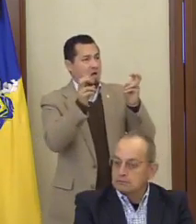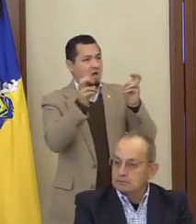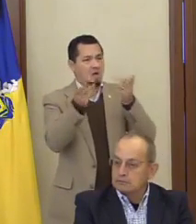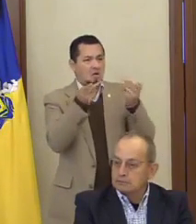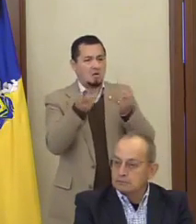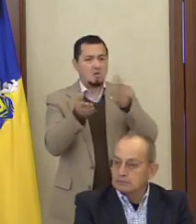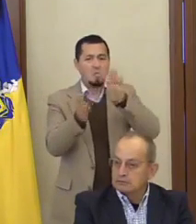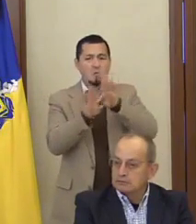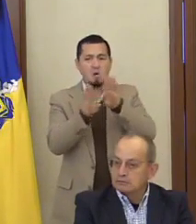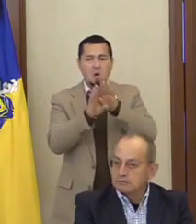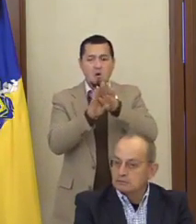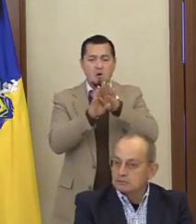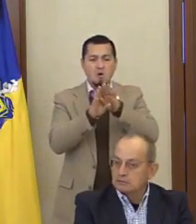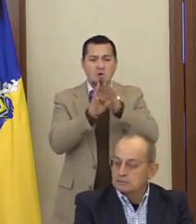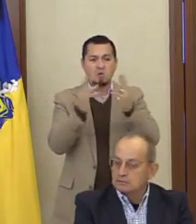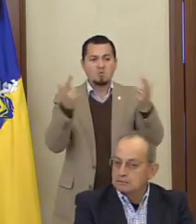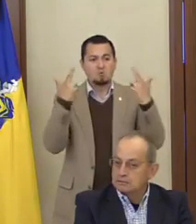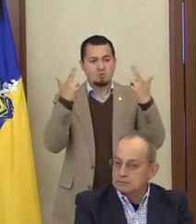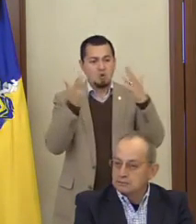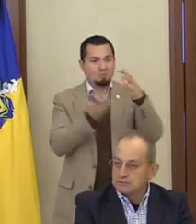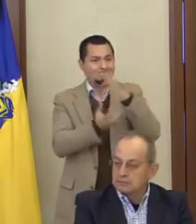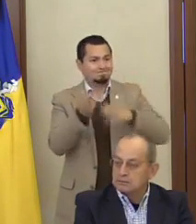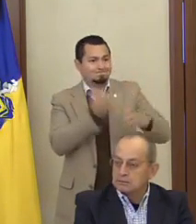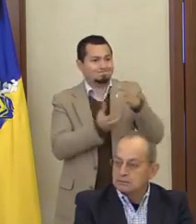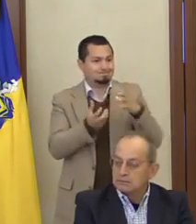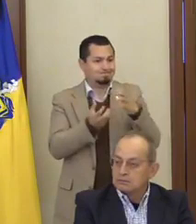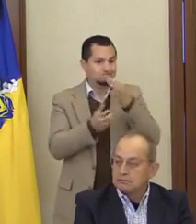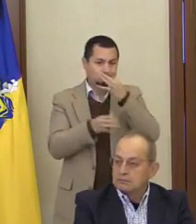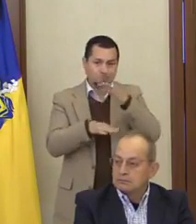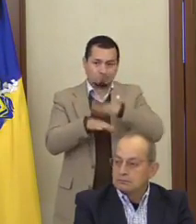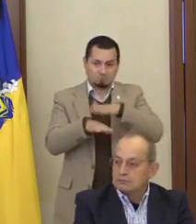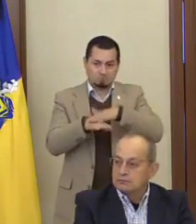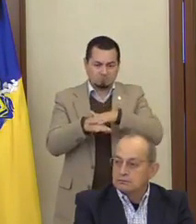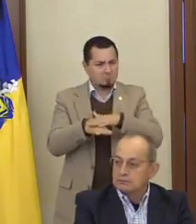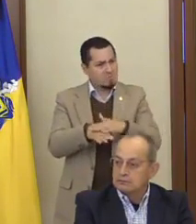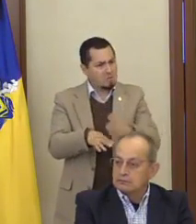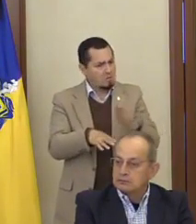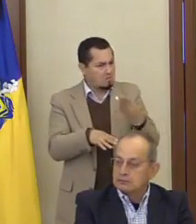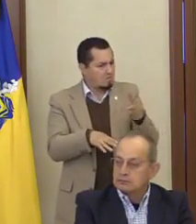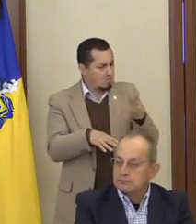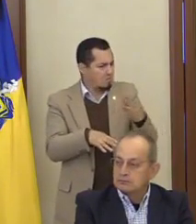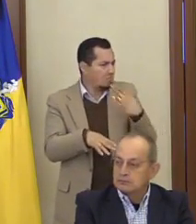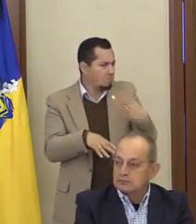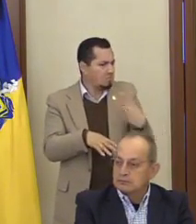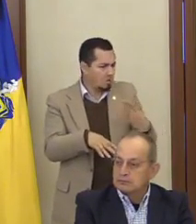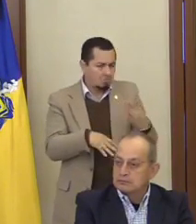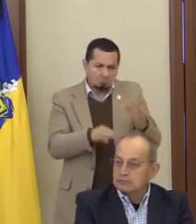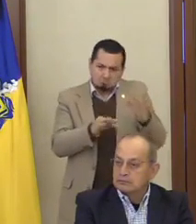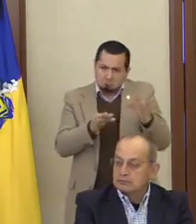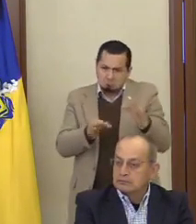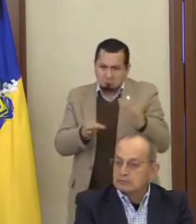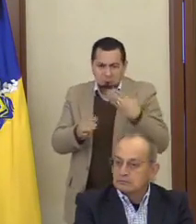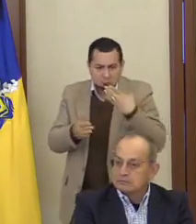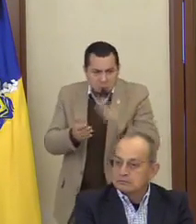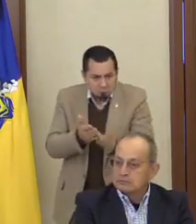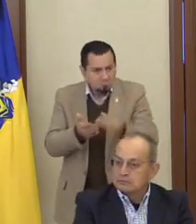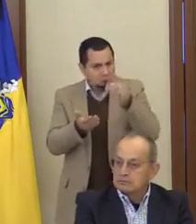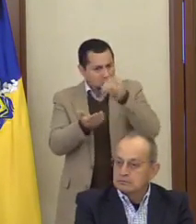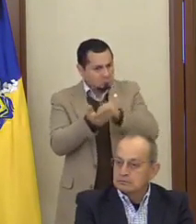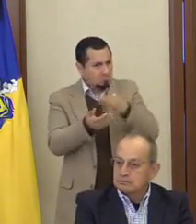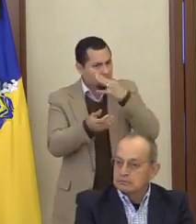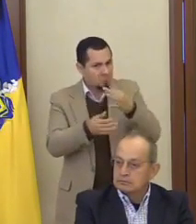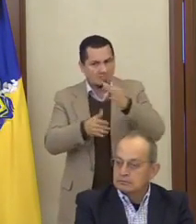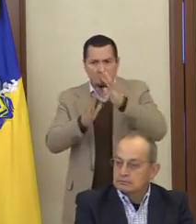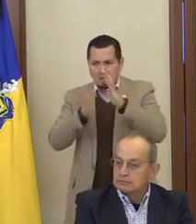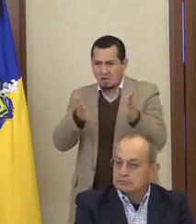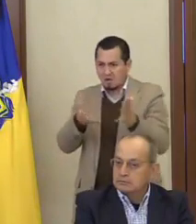iba a generar ruido y que pues a él le parecía muy bien y era algo oportuno que se pusiera de una vez por todas sobre la